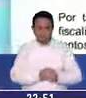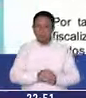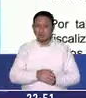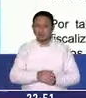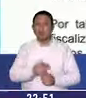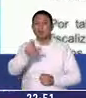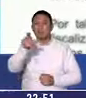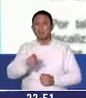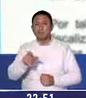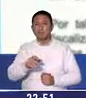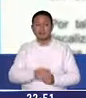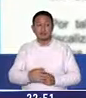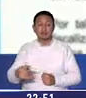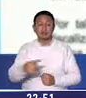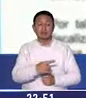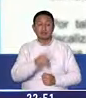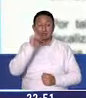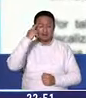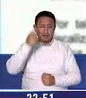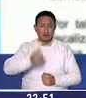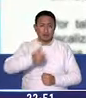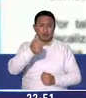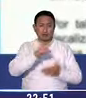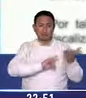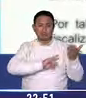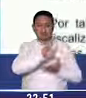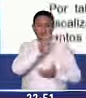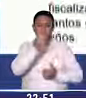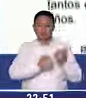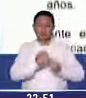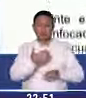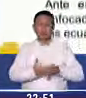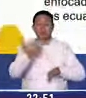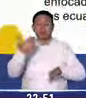intento más de desestabilización de los tantos que ha tenido la Asamblea Nacional.